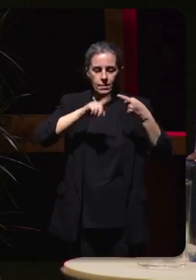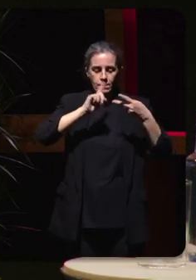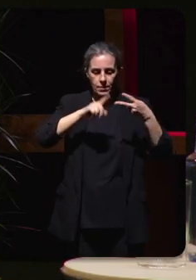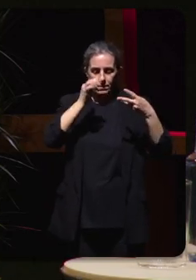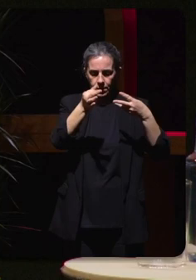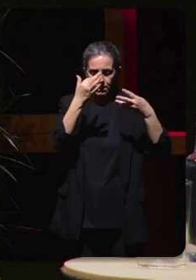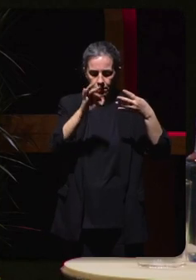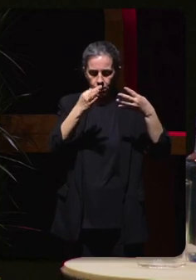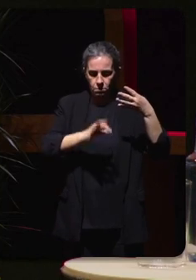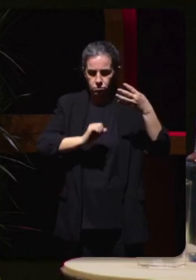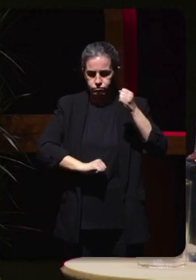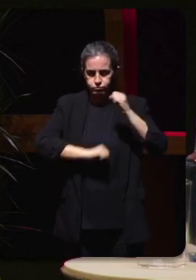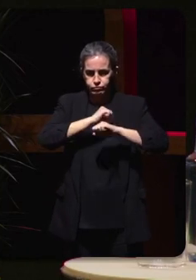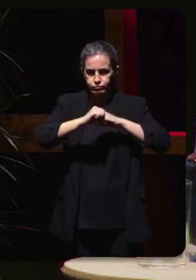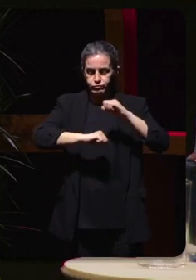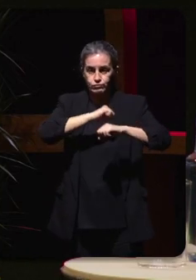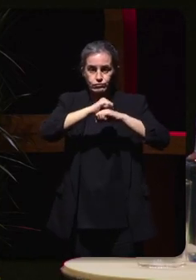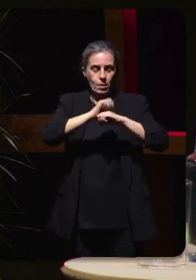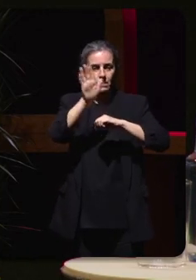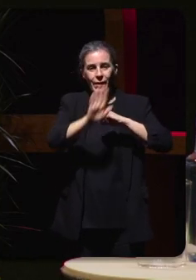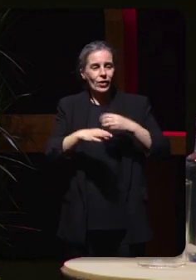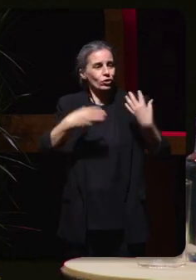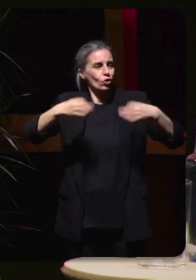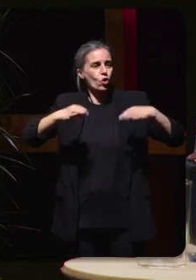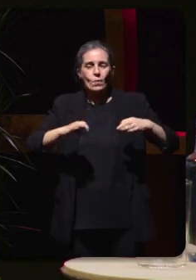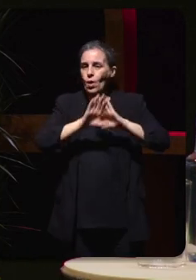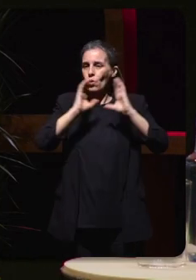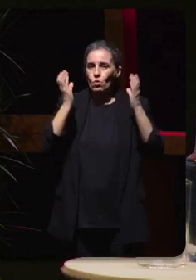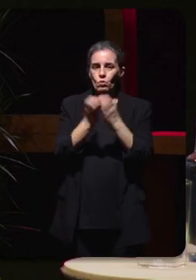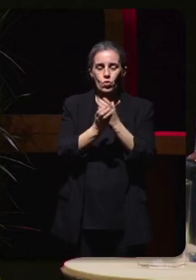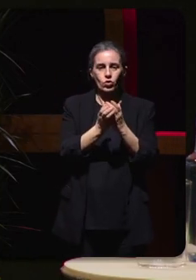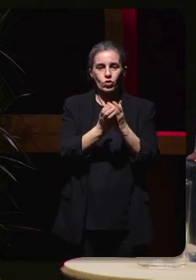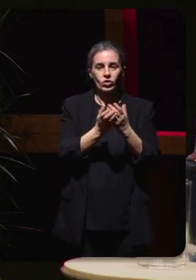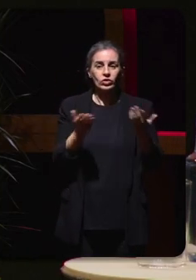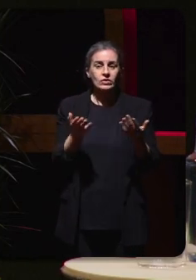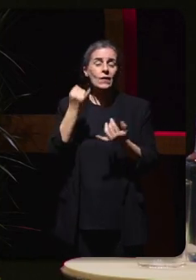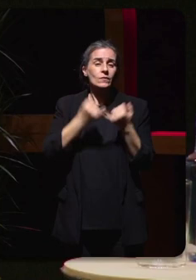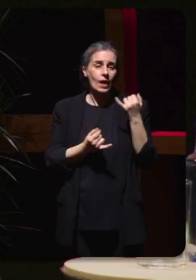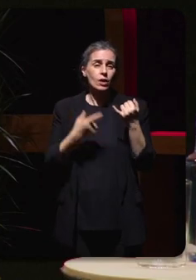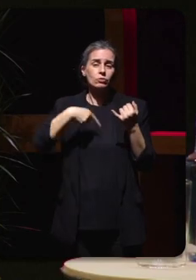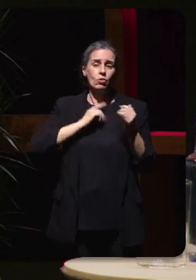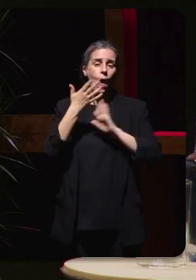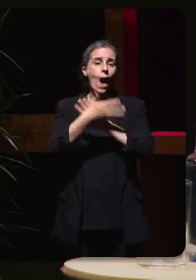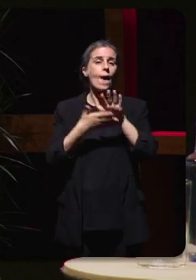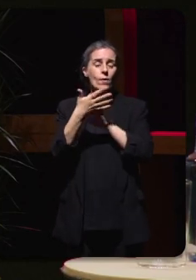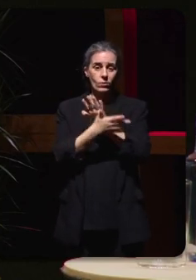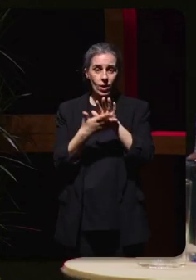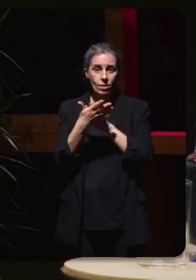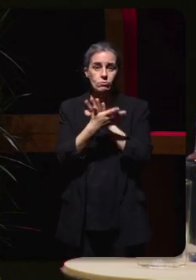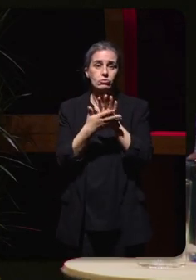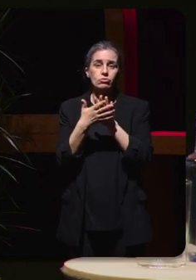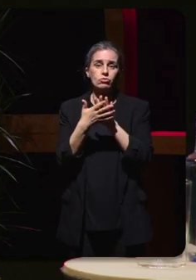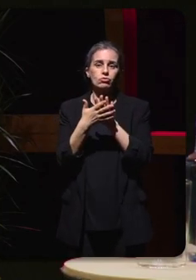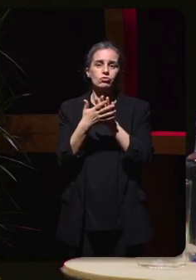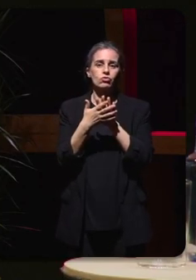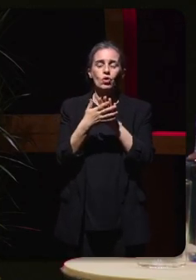olvidas nunca, porque forman parte de la cotidianidad en todo el mundo, por lo cual cuando hablamos, ¿no?, de